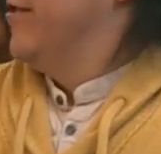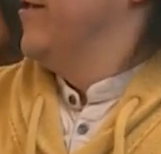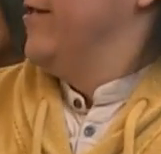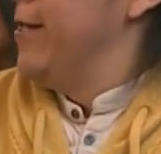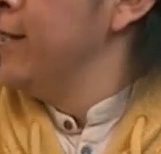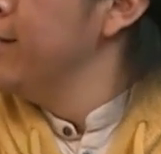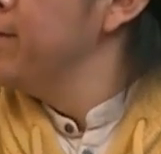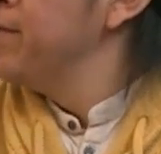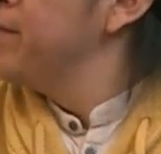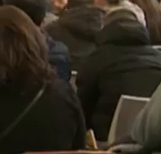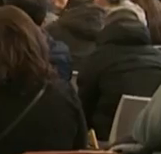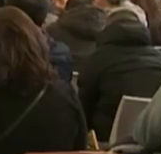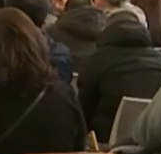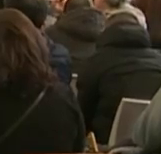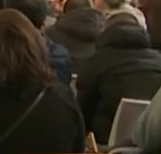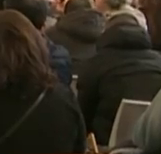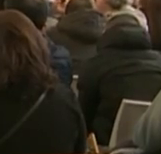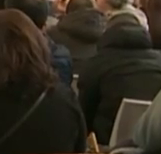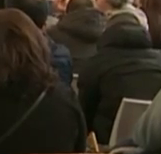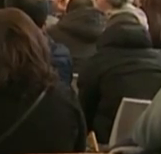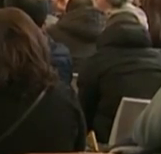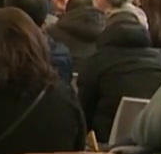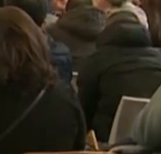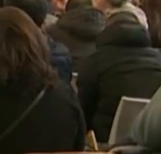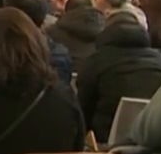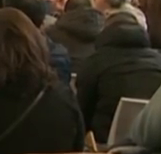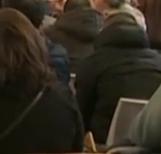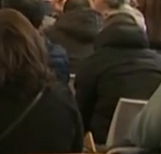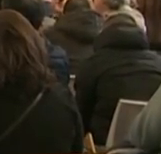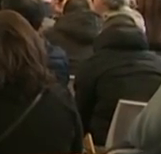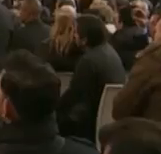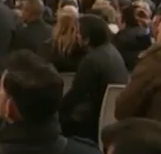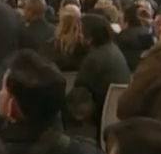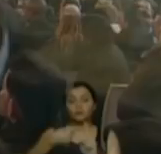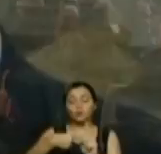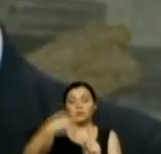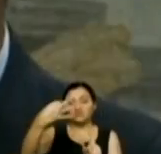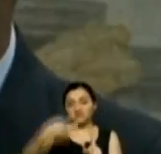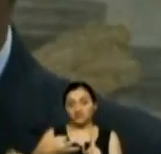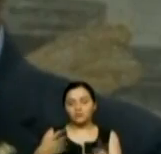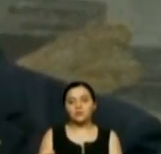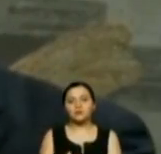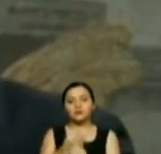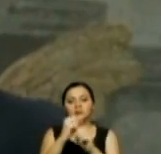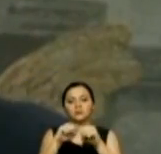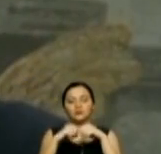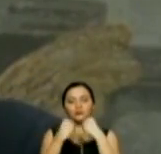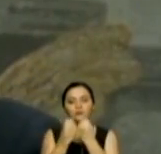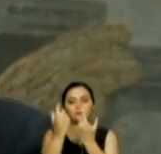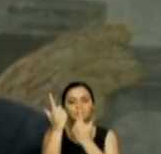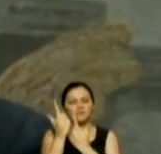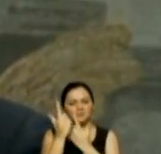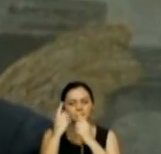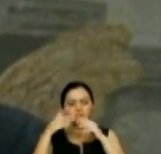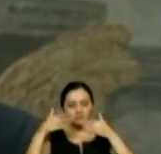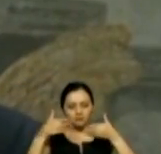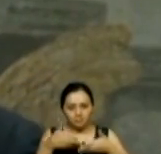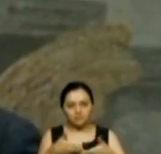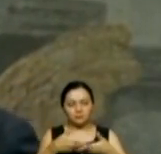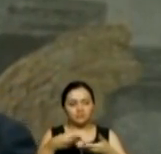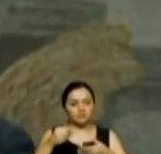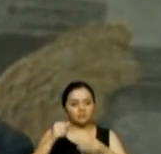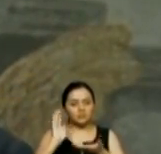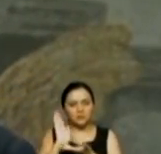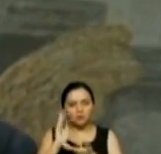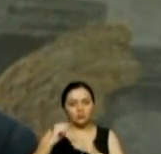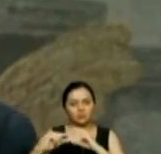la generación de empleo de calidad, con estabilidad laboral, salarios adecuados y seguridad social. Entendida esta